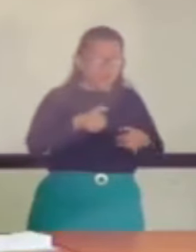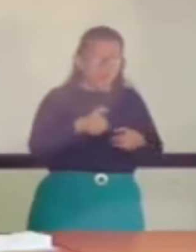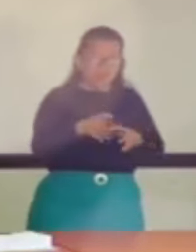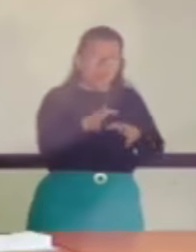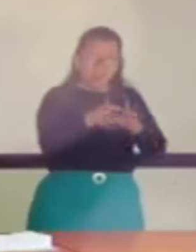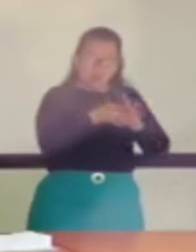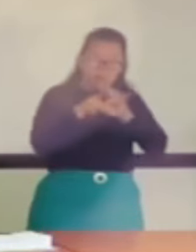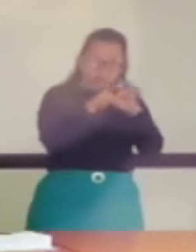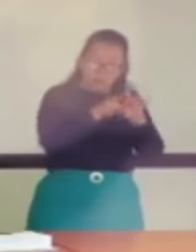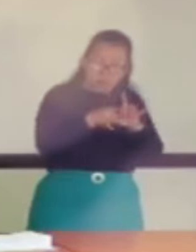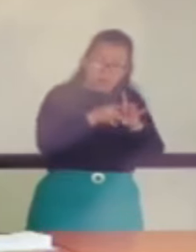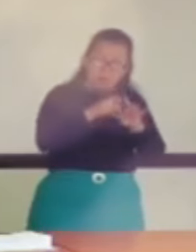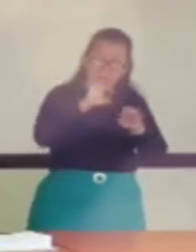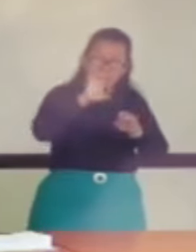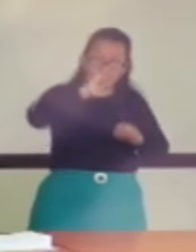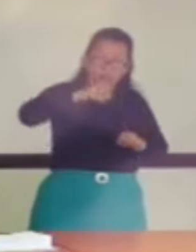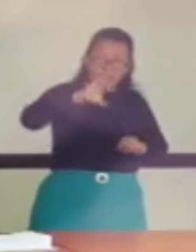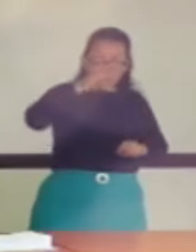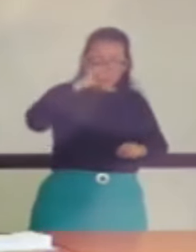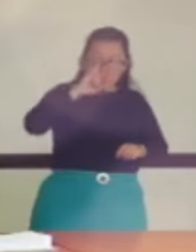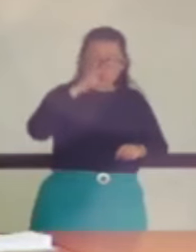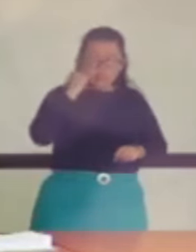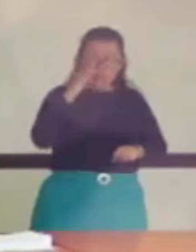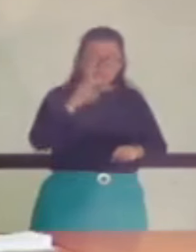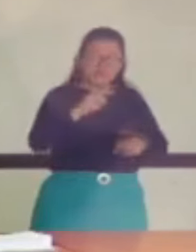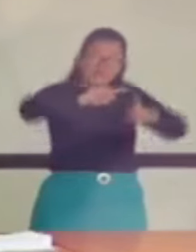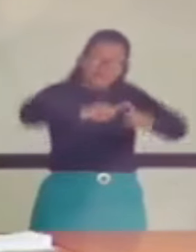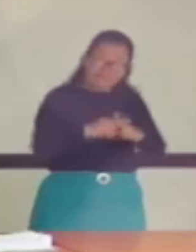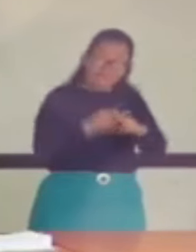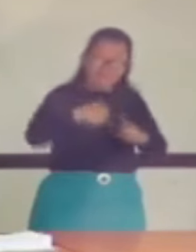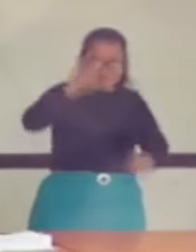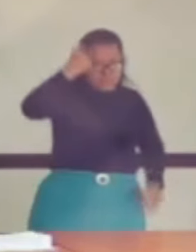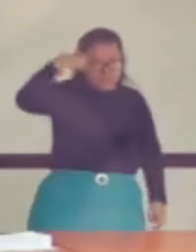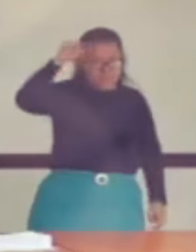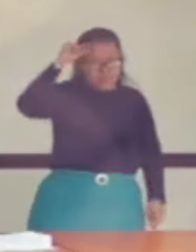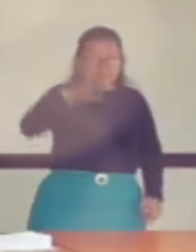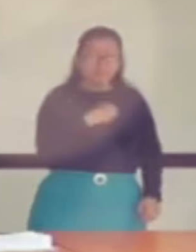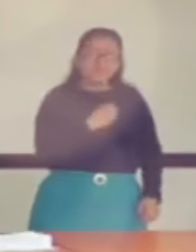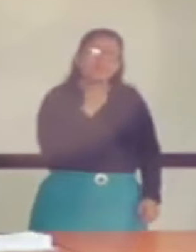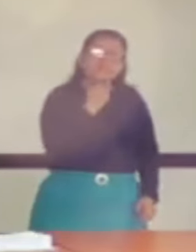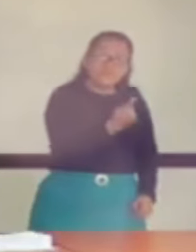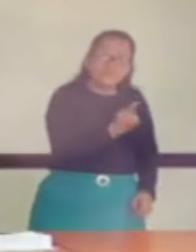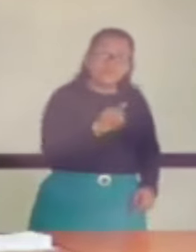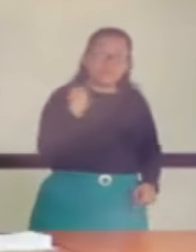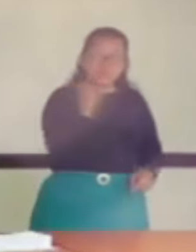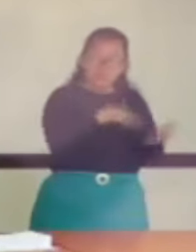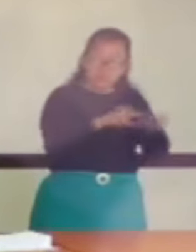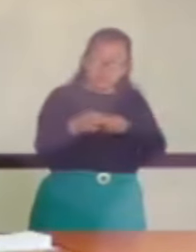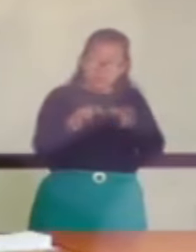organismo ejecutivo a partir de inicio de gobierno, y yo quisiera puntualizar y trasladarles